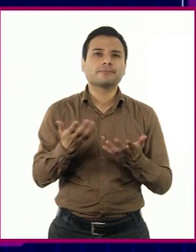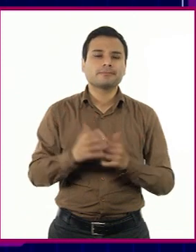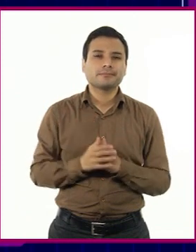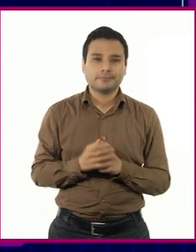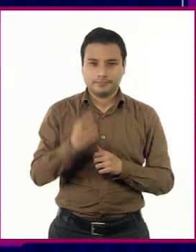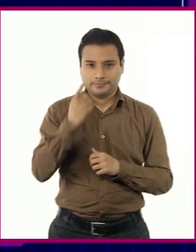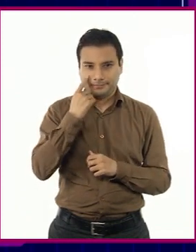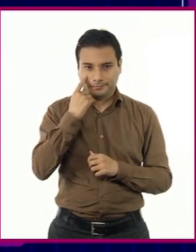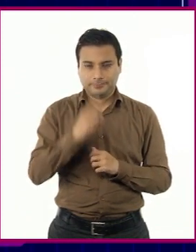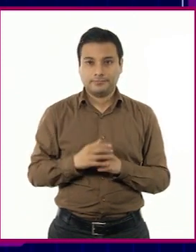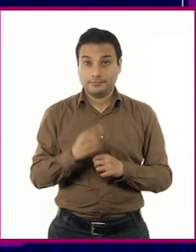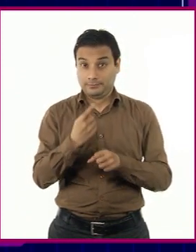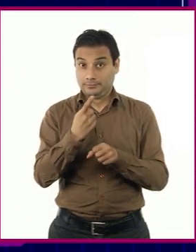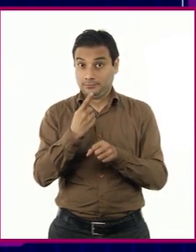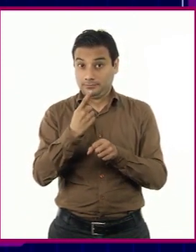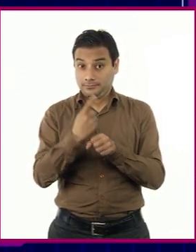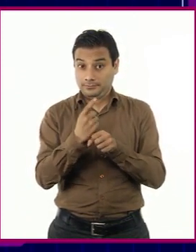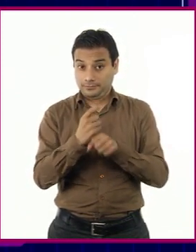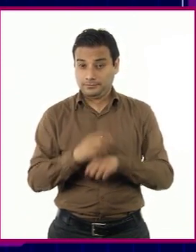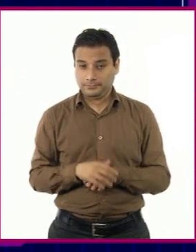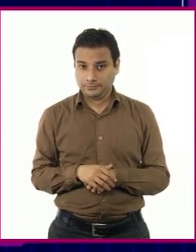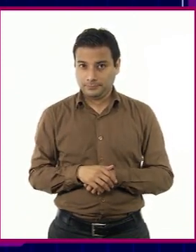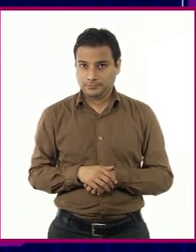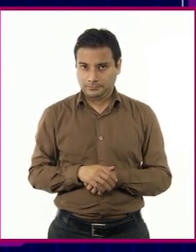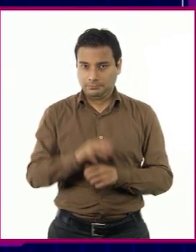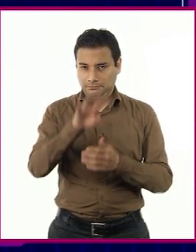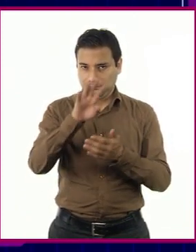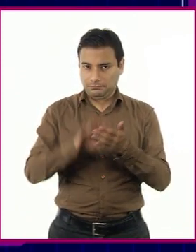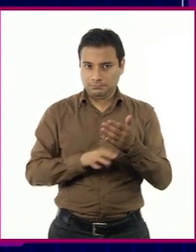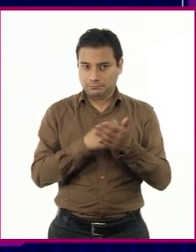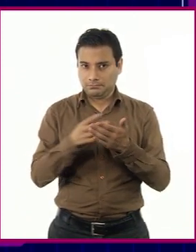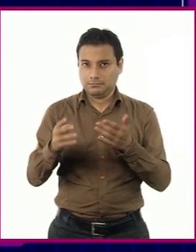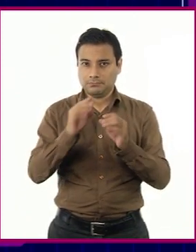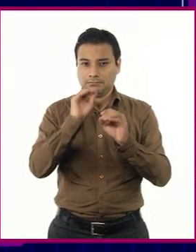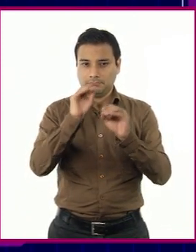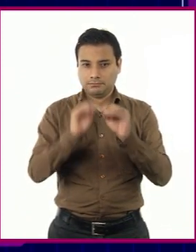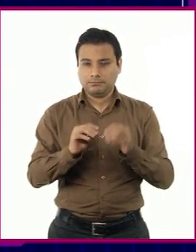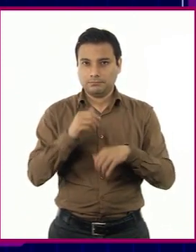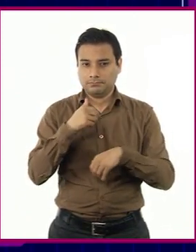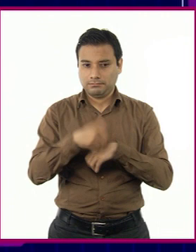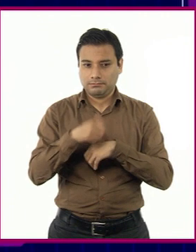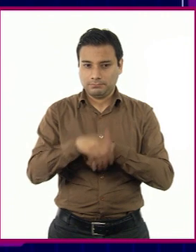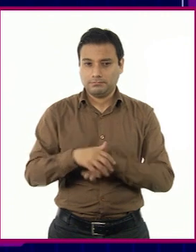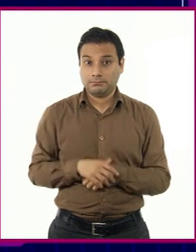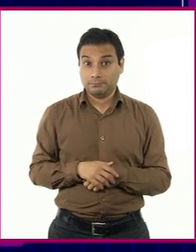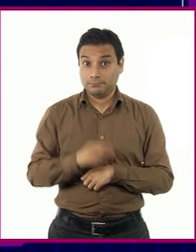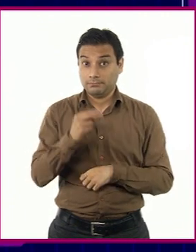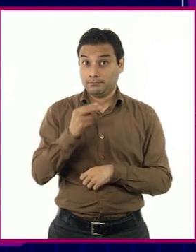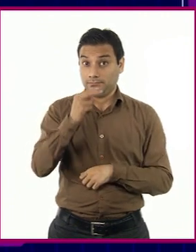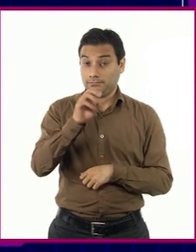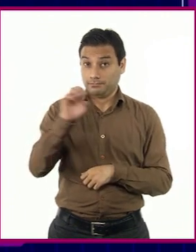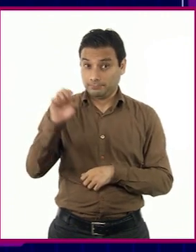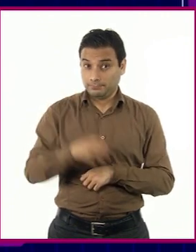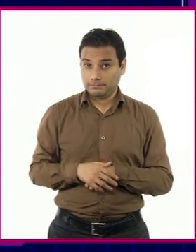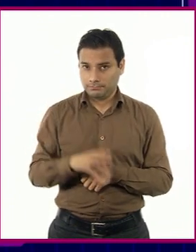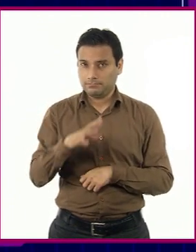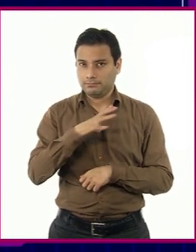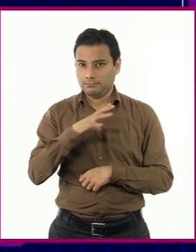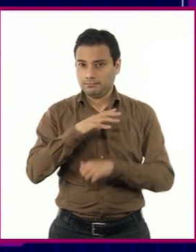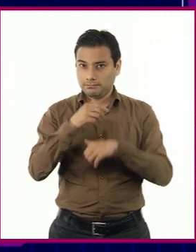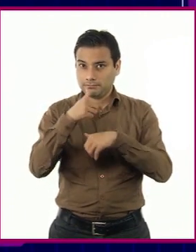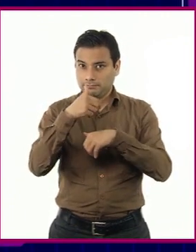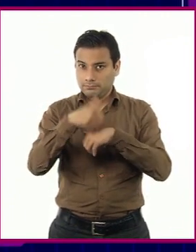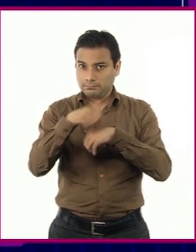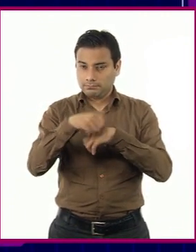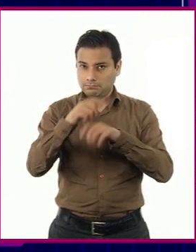Primero, anotaremos los valores de la gráfica en una tabla. Podemos observar que para la región noreste se tienen los datos que la